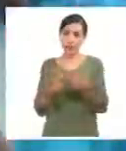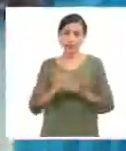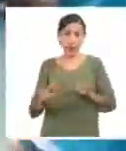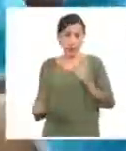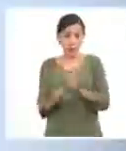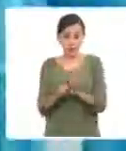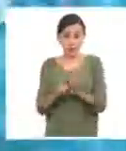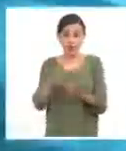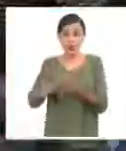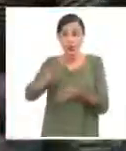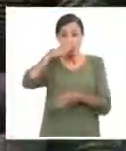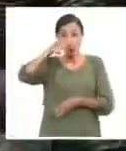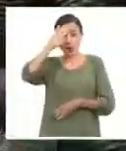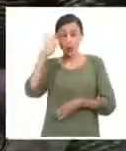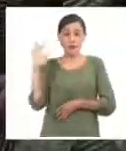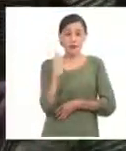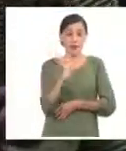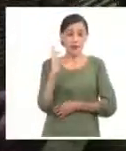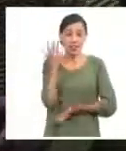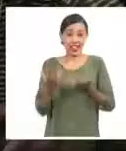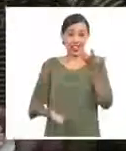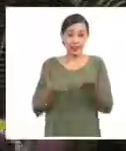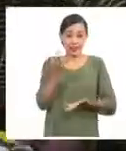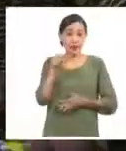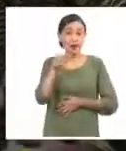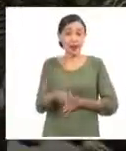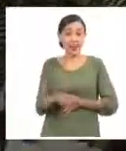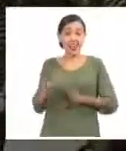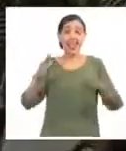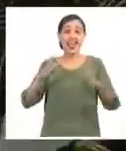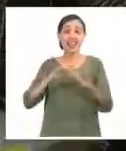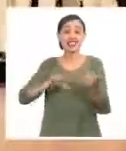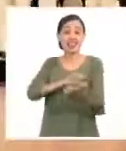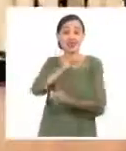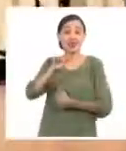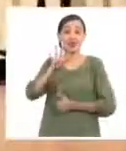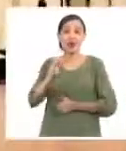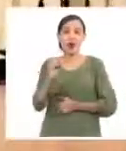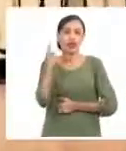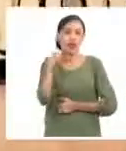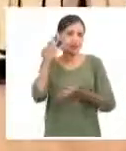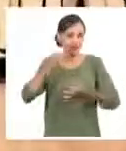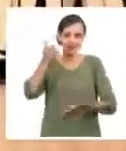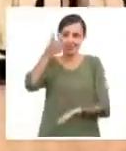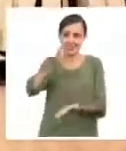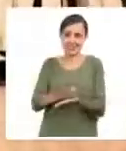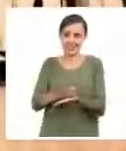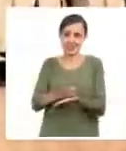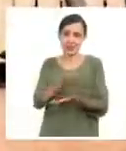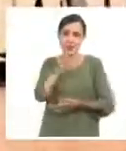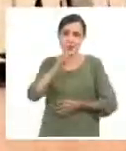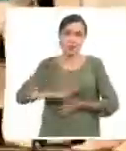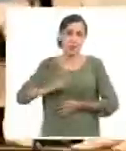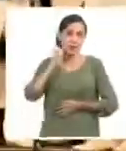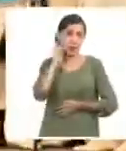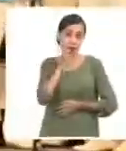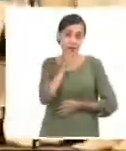y la reverencia mayor es a la Casa del Caribe, anfitriona de 40 años. Robier